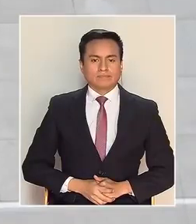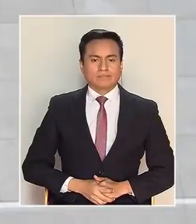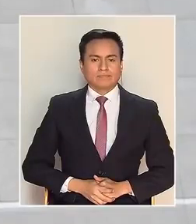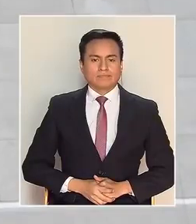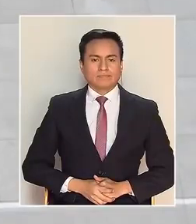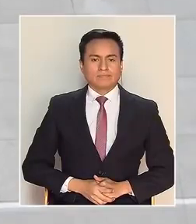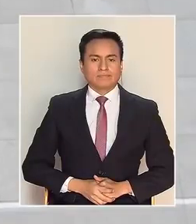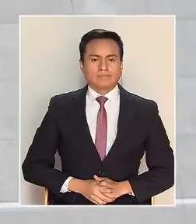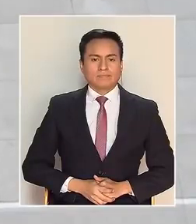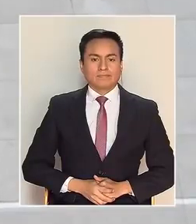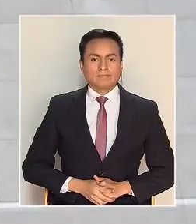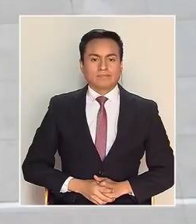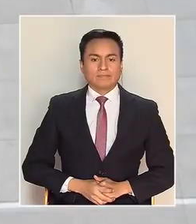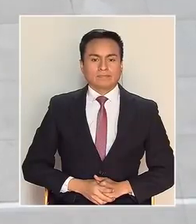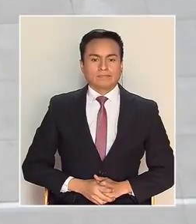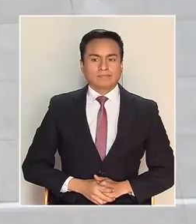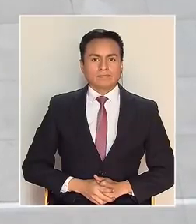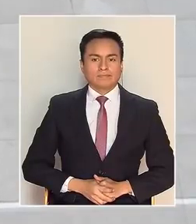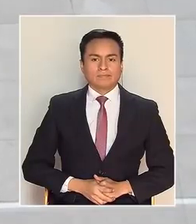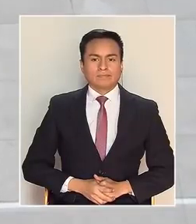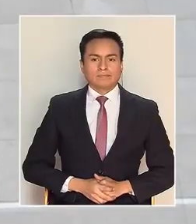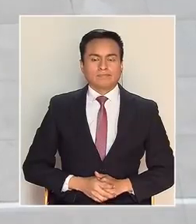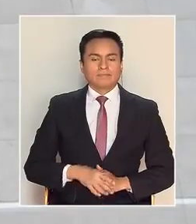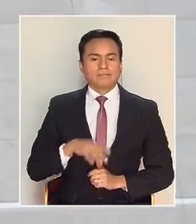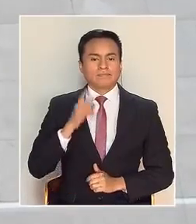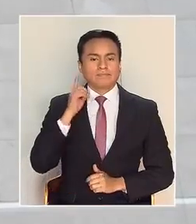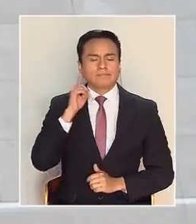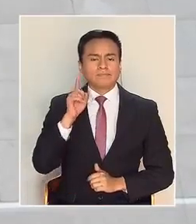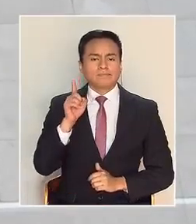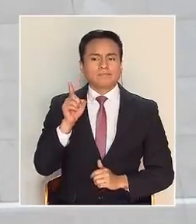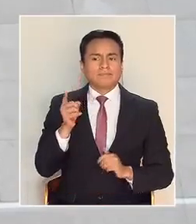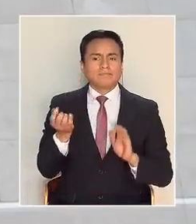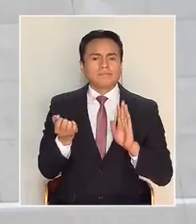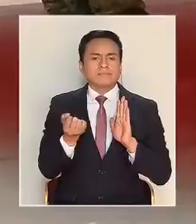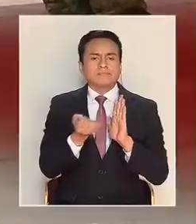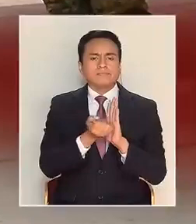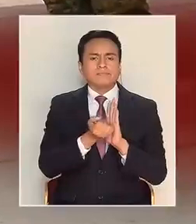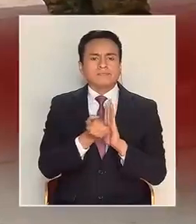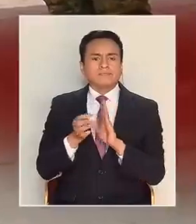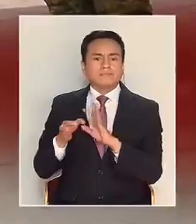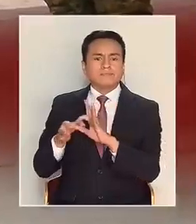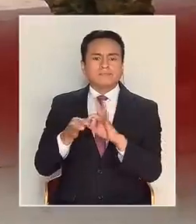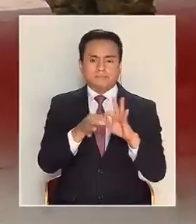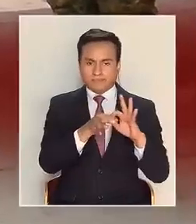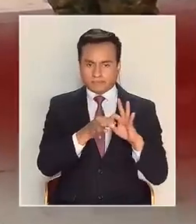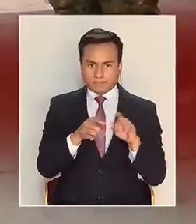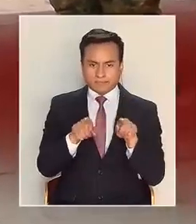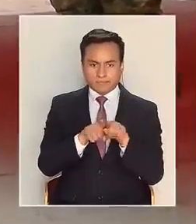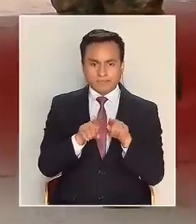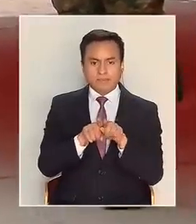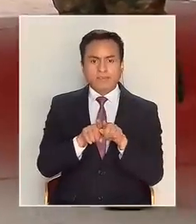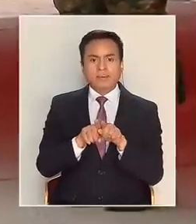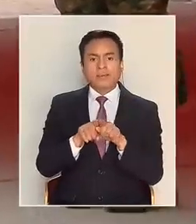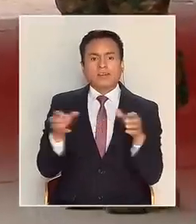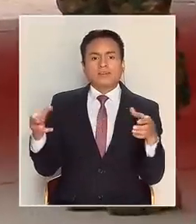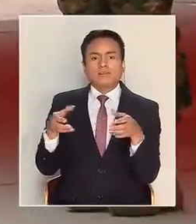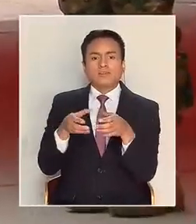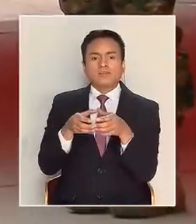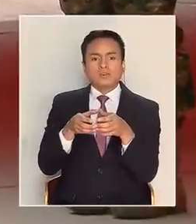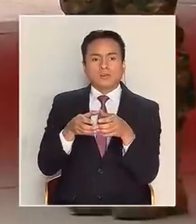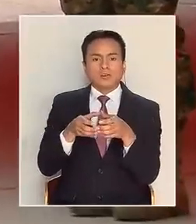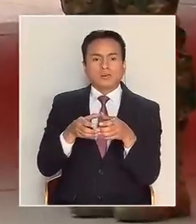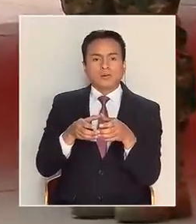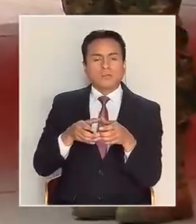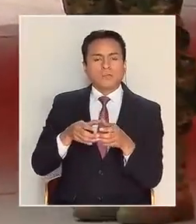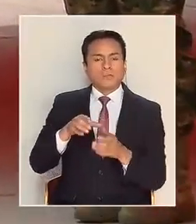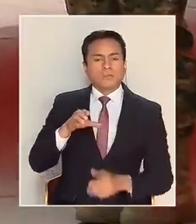Nuestra bandera, máximo emblema nacional y símbolo de unión, es tan portada por soldados del Regimiento de Policía Militar